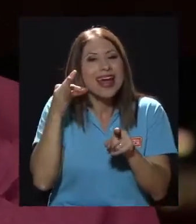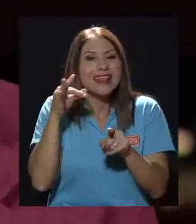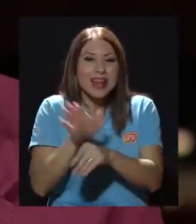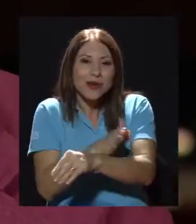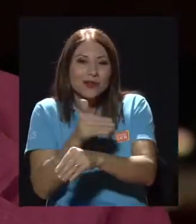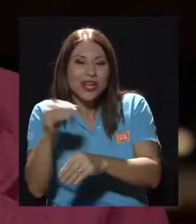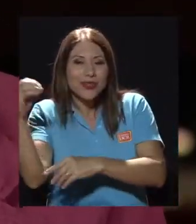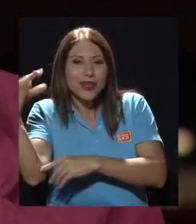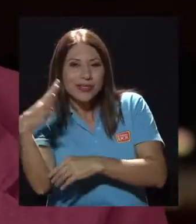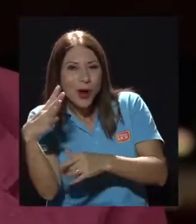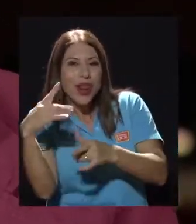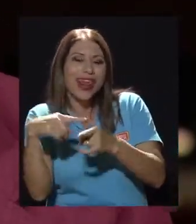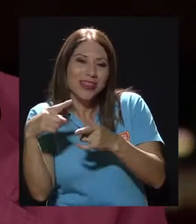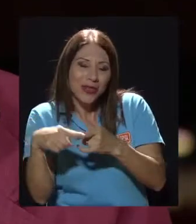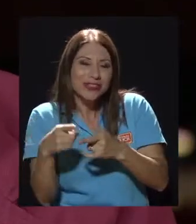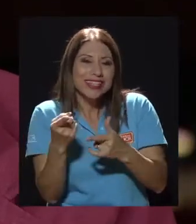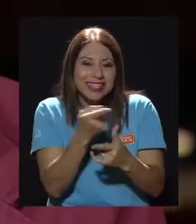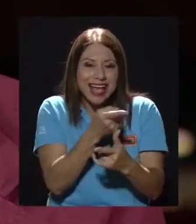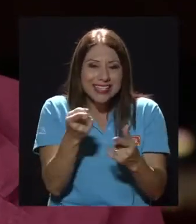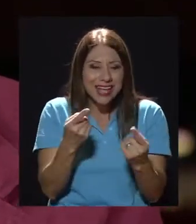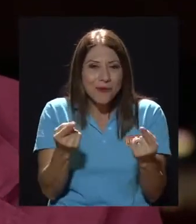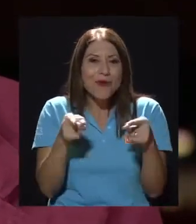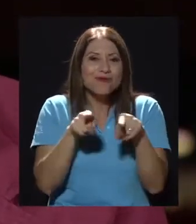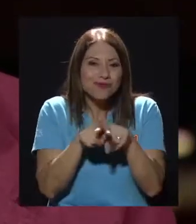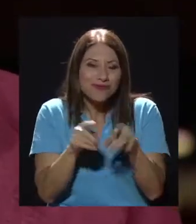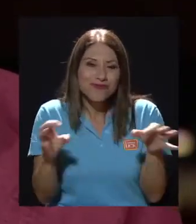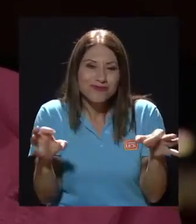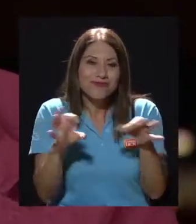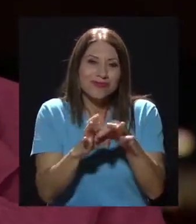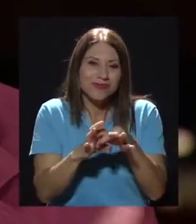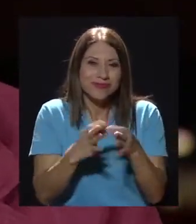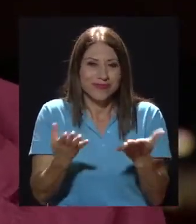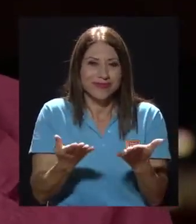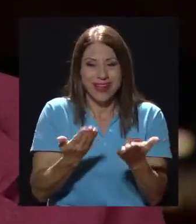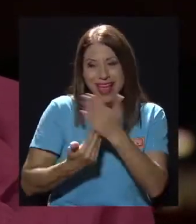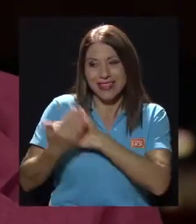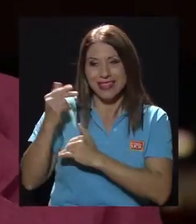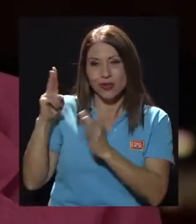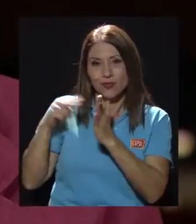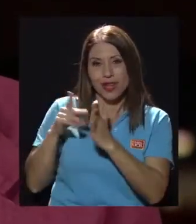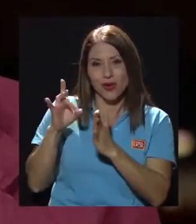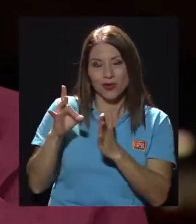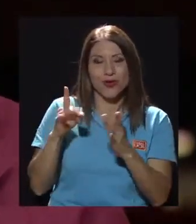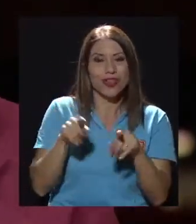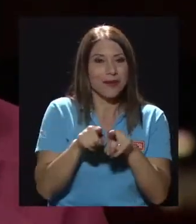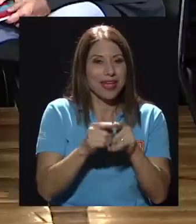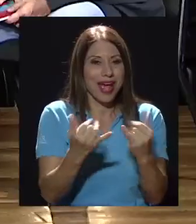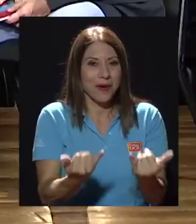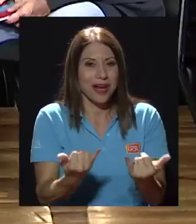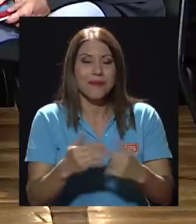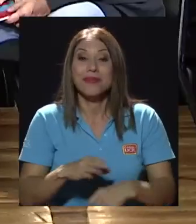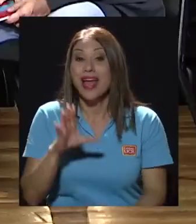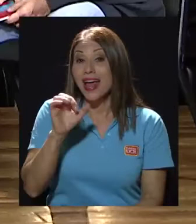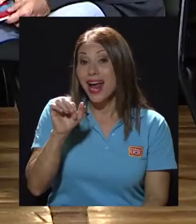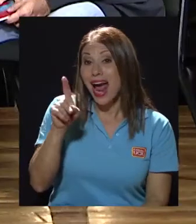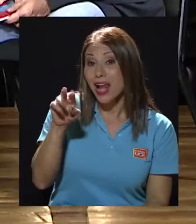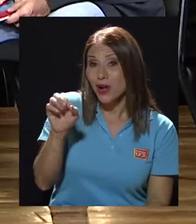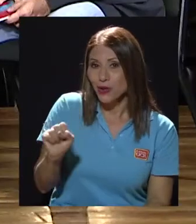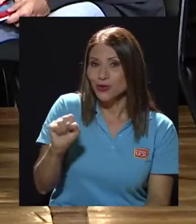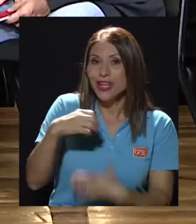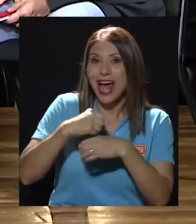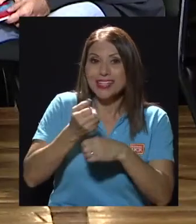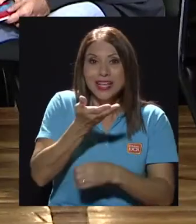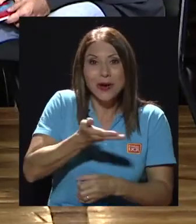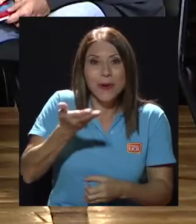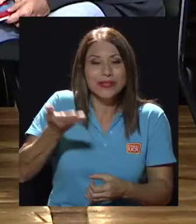relación de parentesco entre las dos obras que están del 2008 y la de ahora. Carlos tiene la peculiaridad a veces de hacer cosas